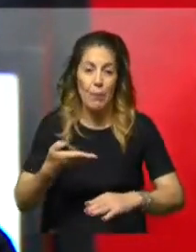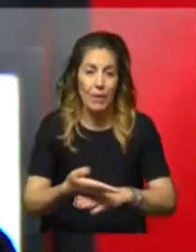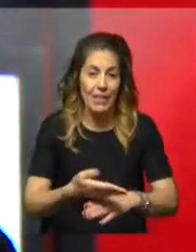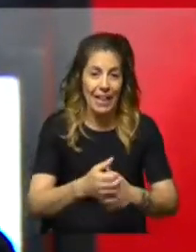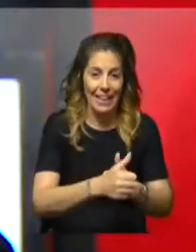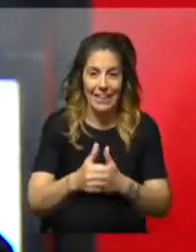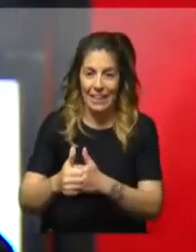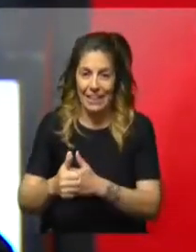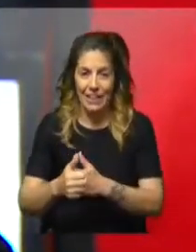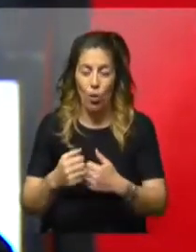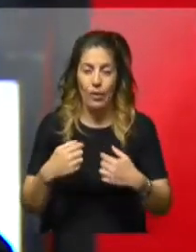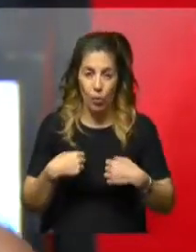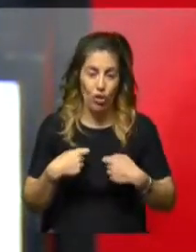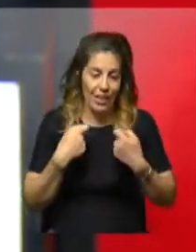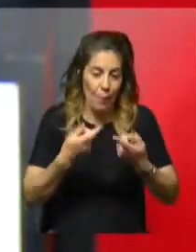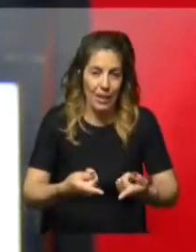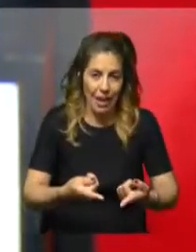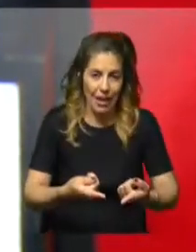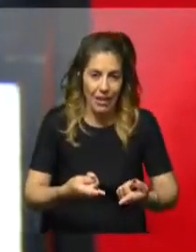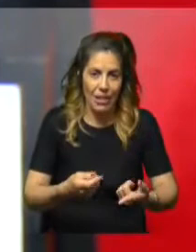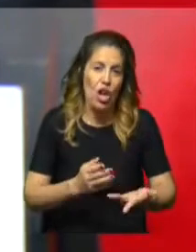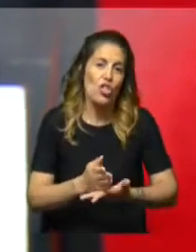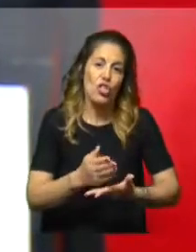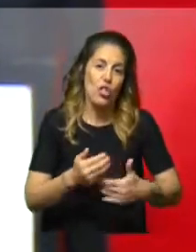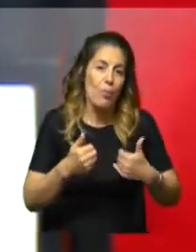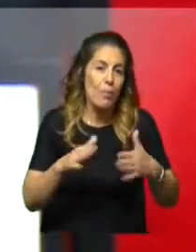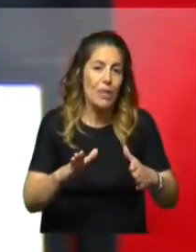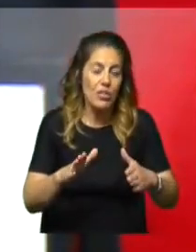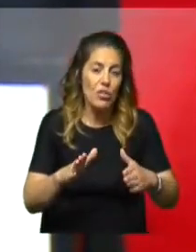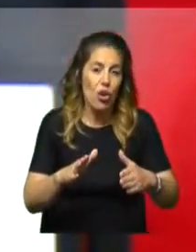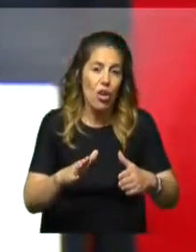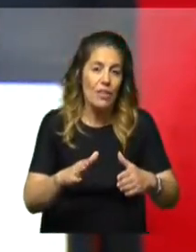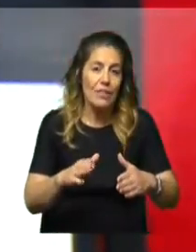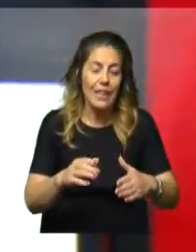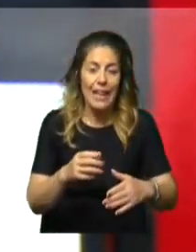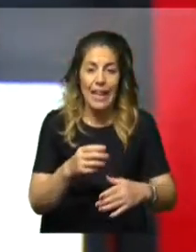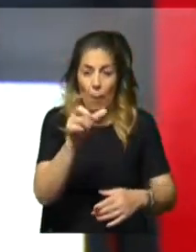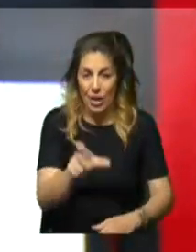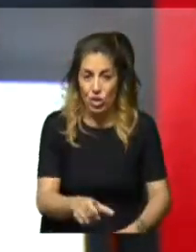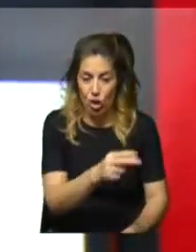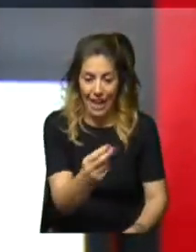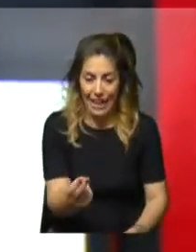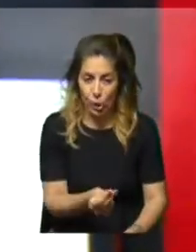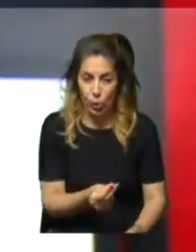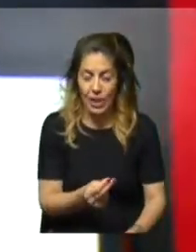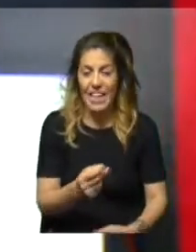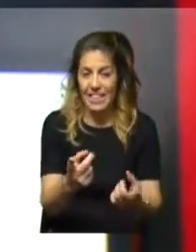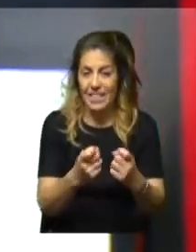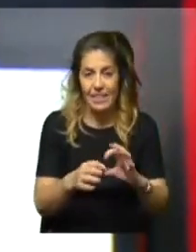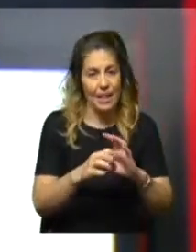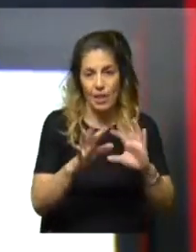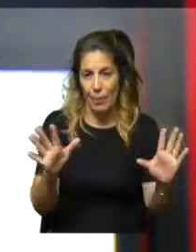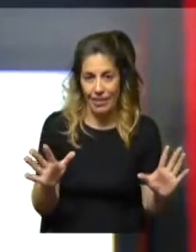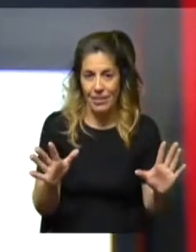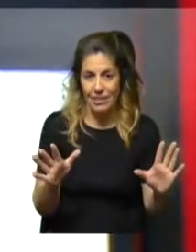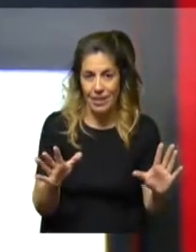ahora siempre yo parto de la base que ilustrador tiene que tener Independencia y lo he aprendido de otros ilustradores que